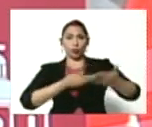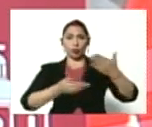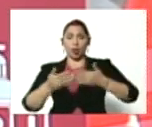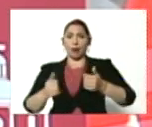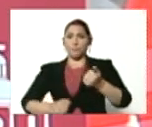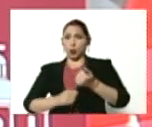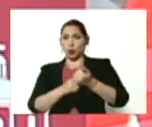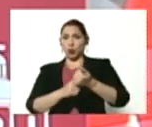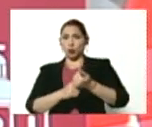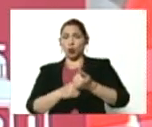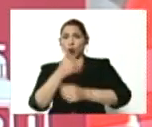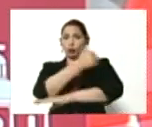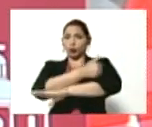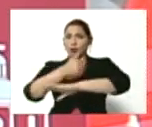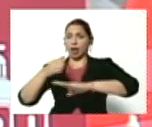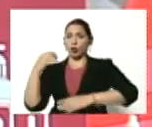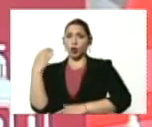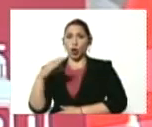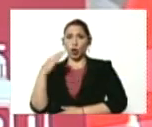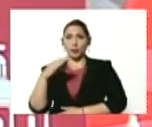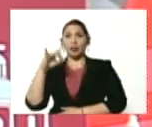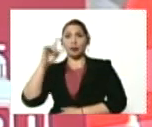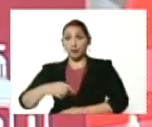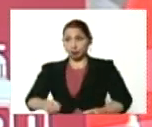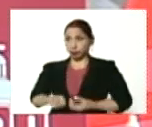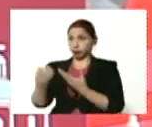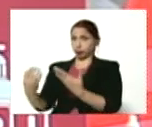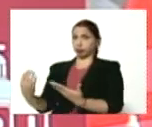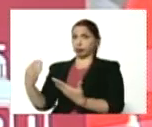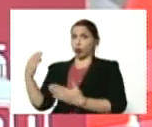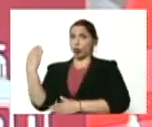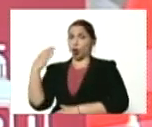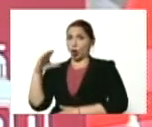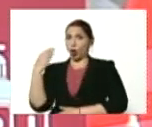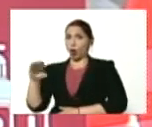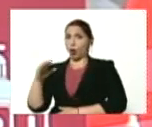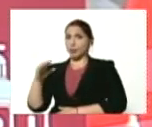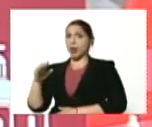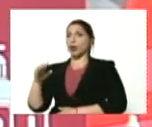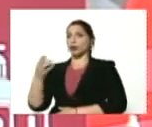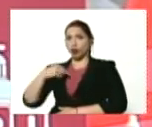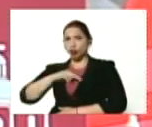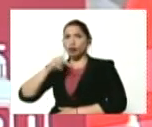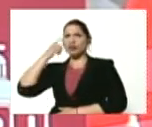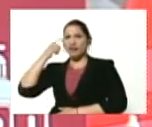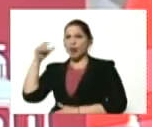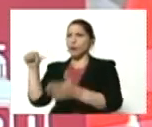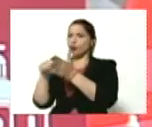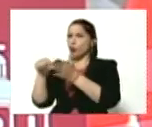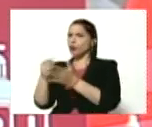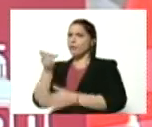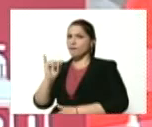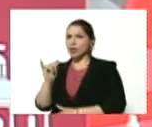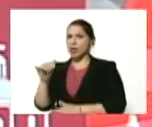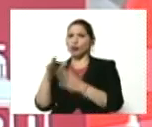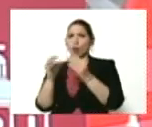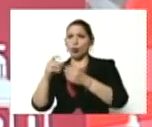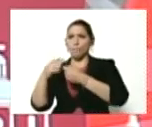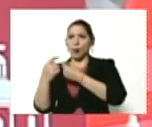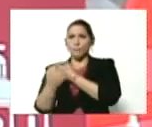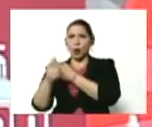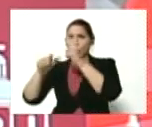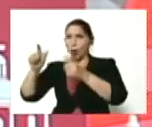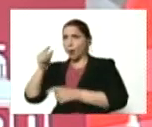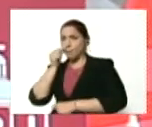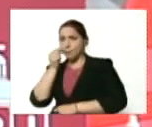colombianas, incluso proporcionándole a las autoridades colombianas la dirección que conocíamos de todos estos desertores, de